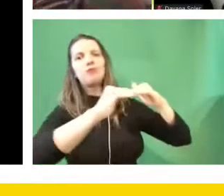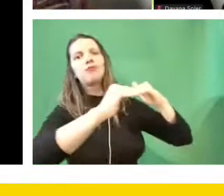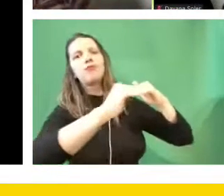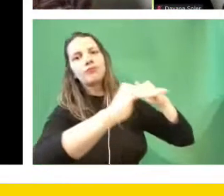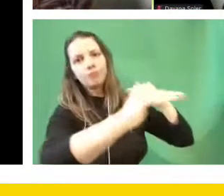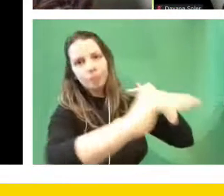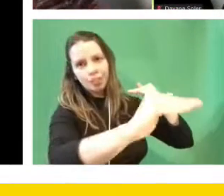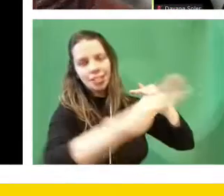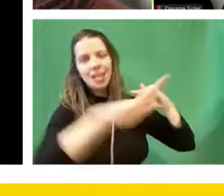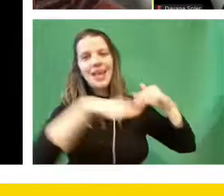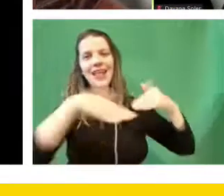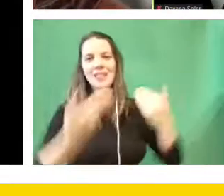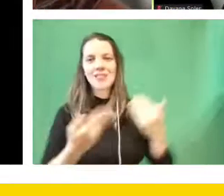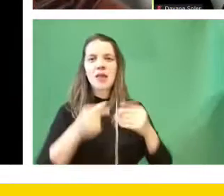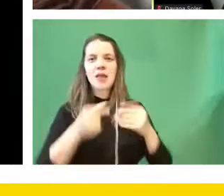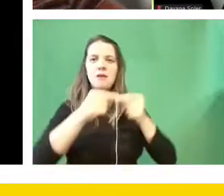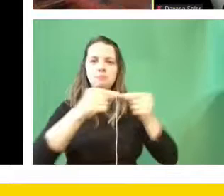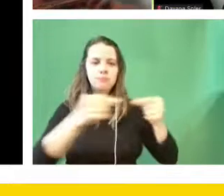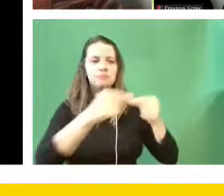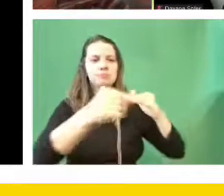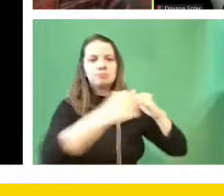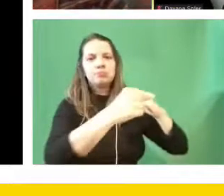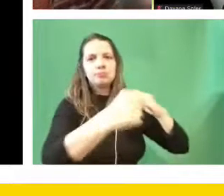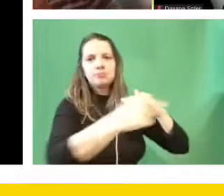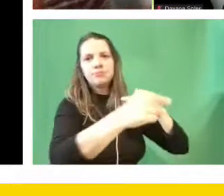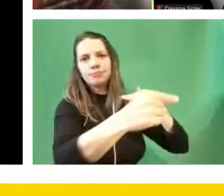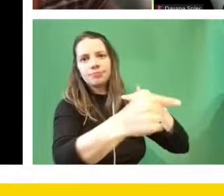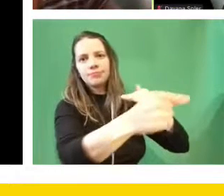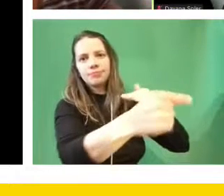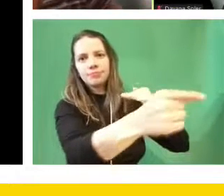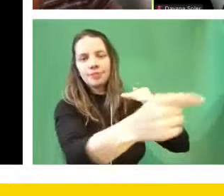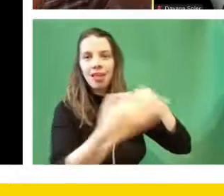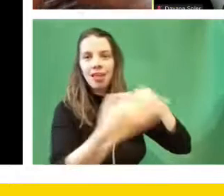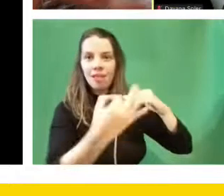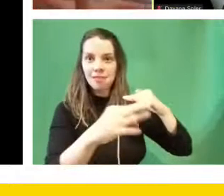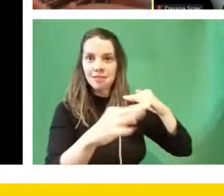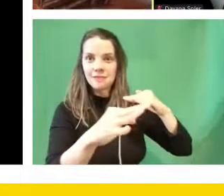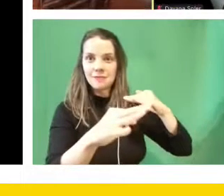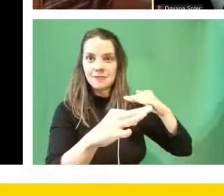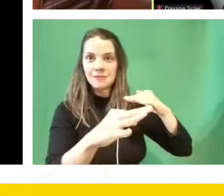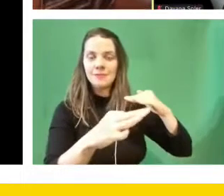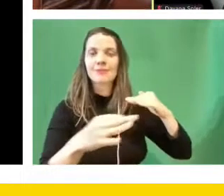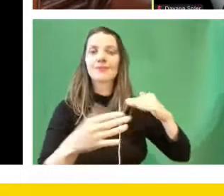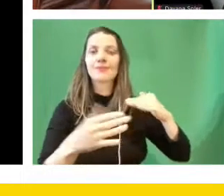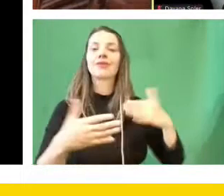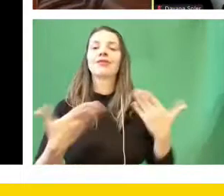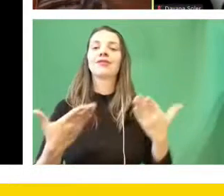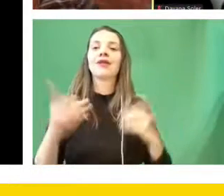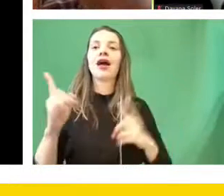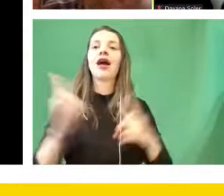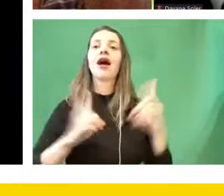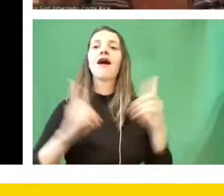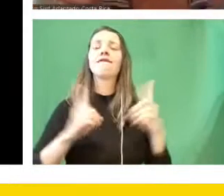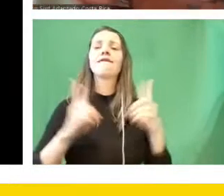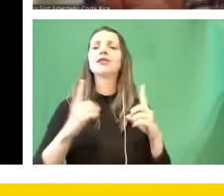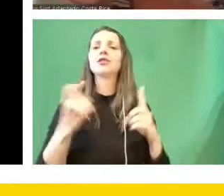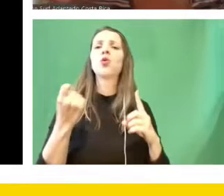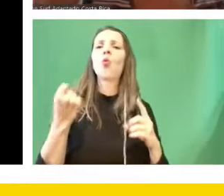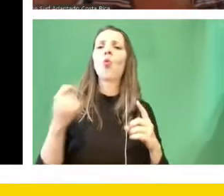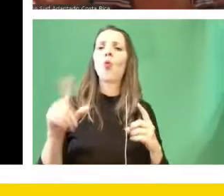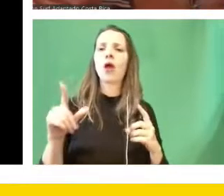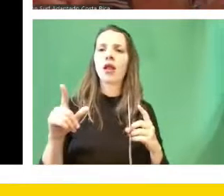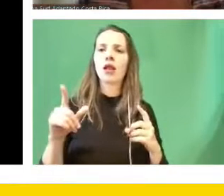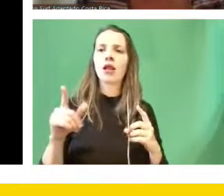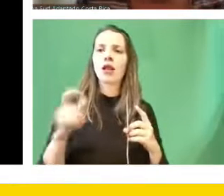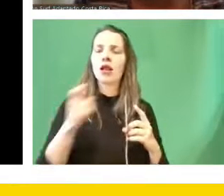marea va moviéndose. ¿Qué hemos visto en la práctica? Que cuando el agua está, o sea, en la zona donde pasa